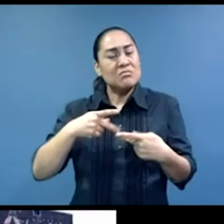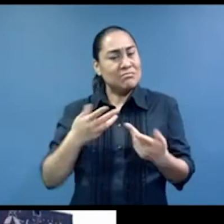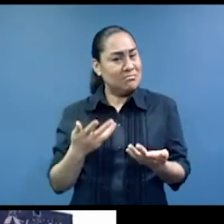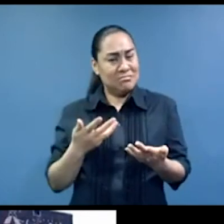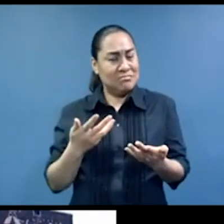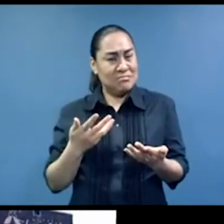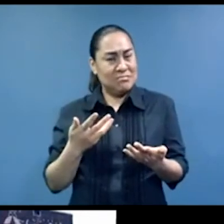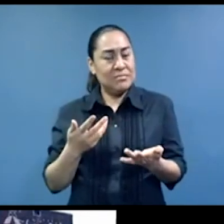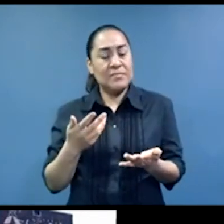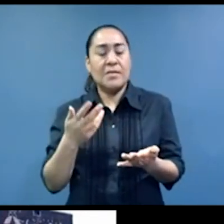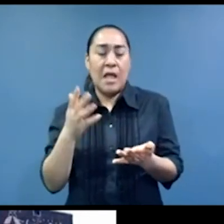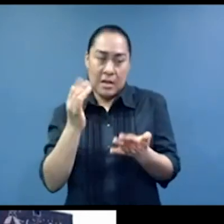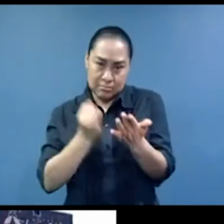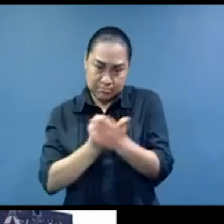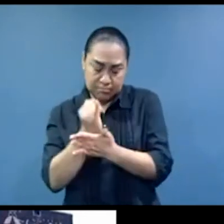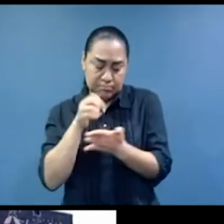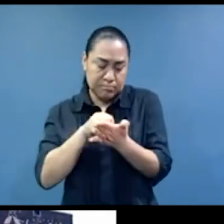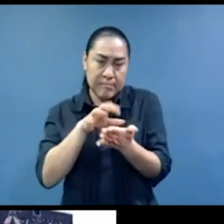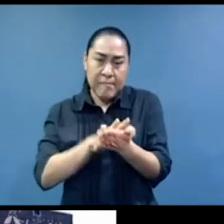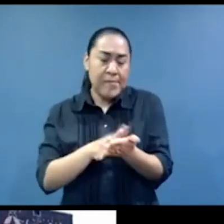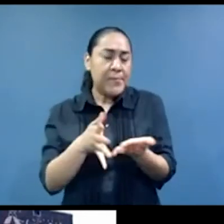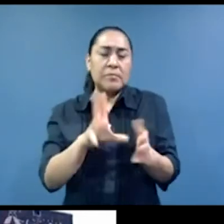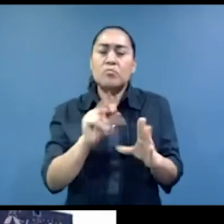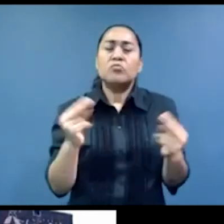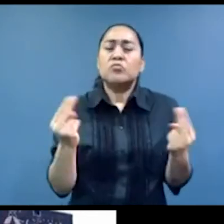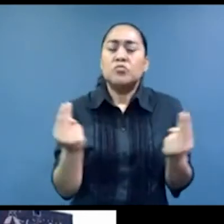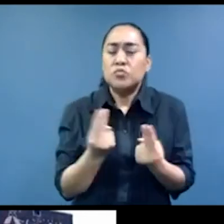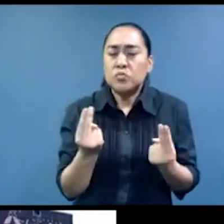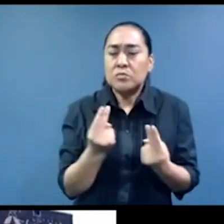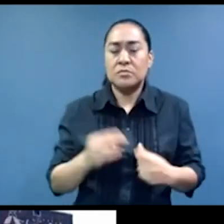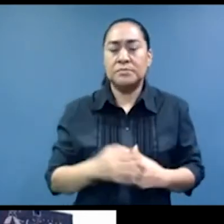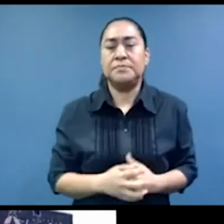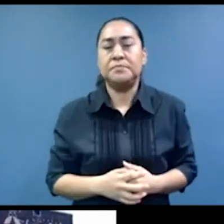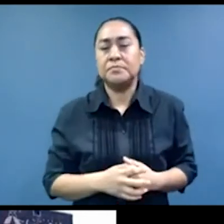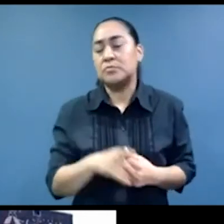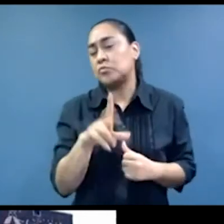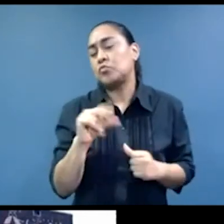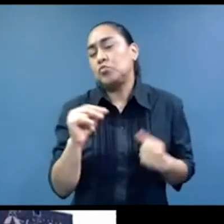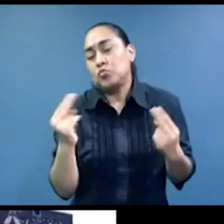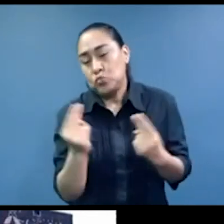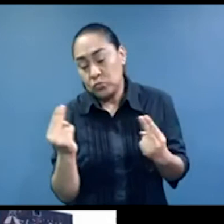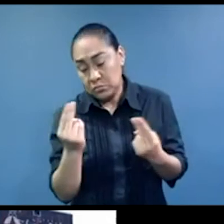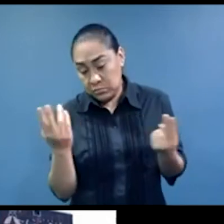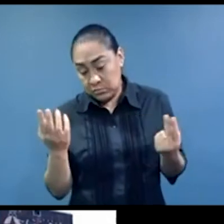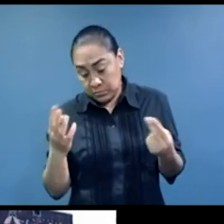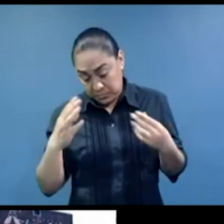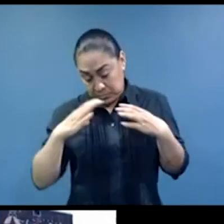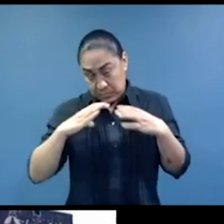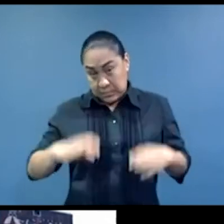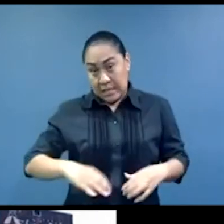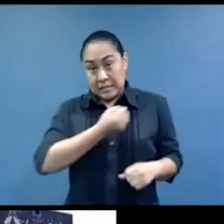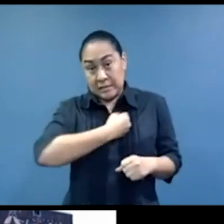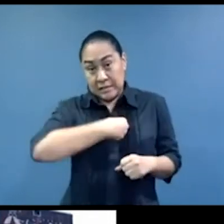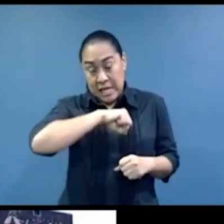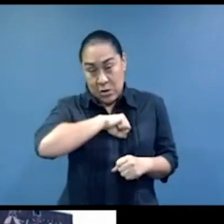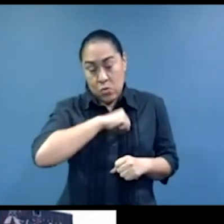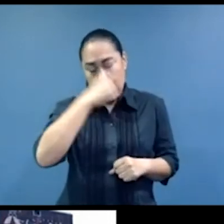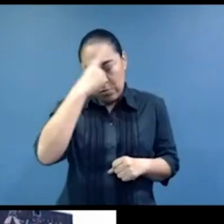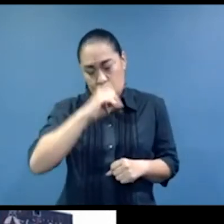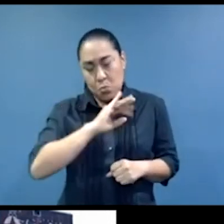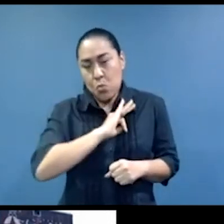que no necesitas tener una condición de salud para poder acceder a este